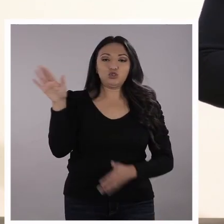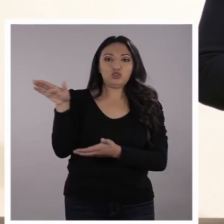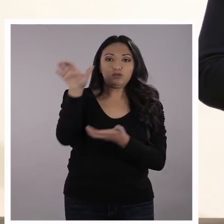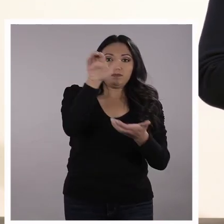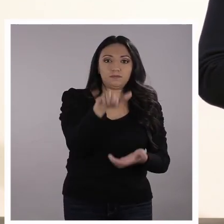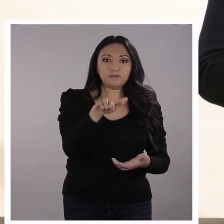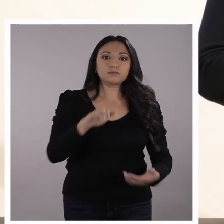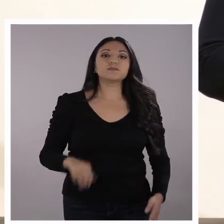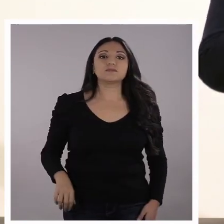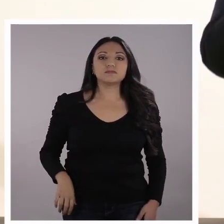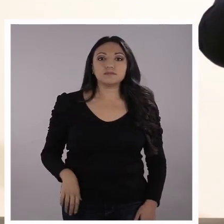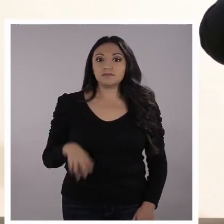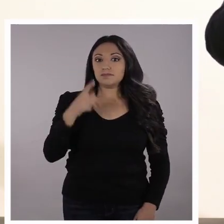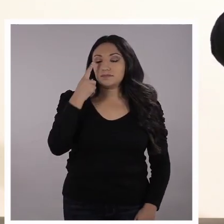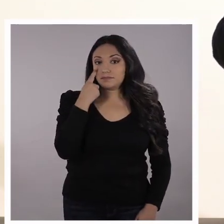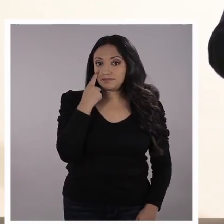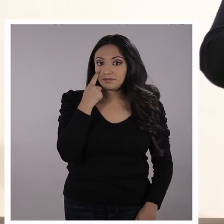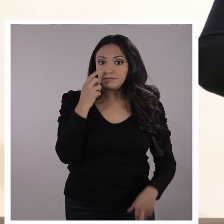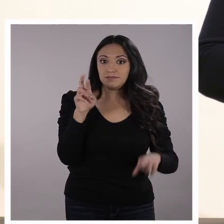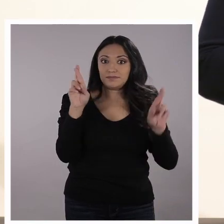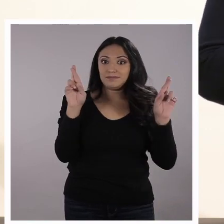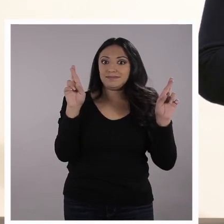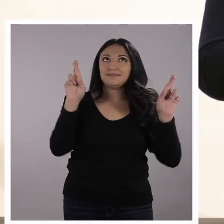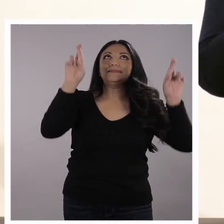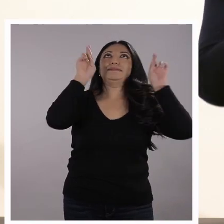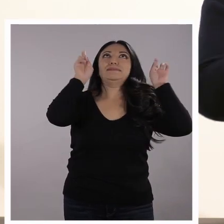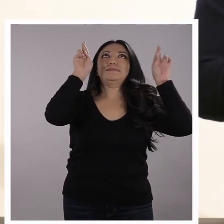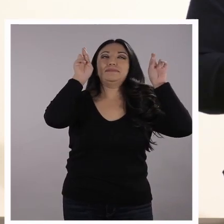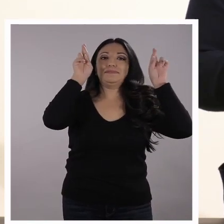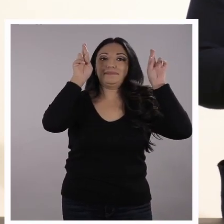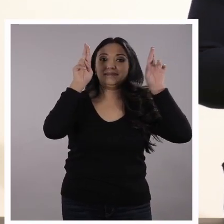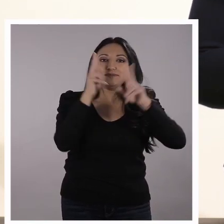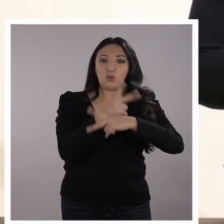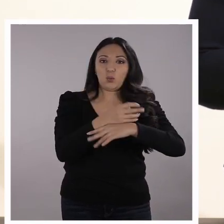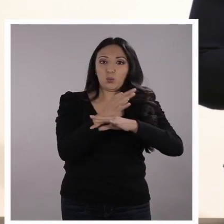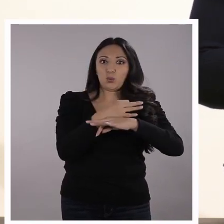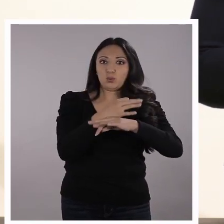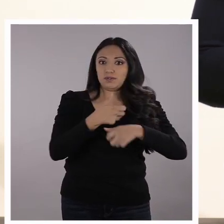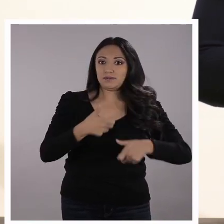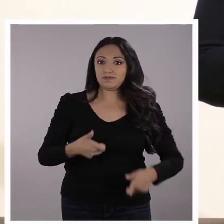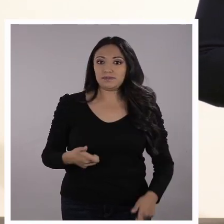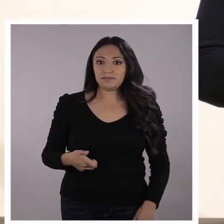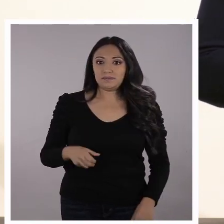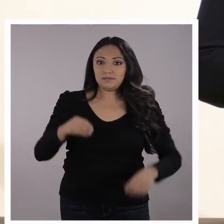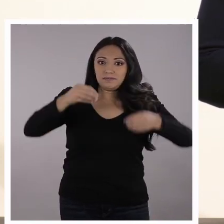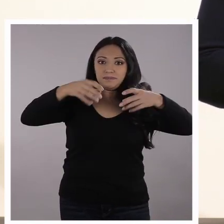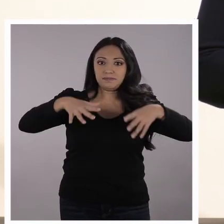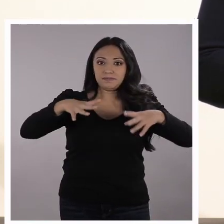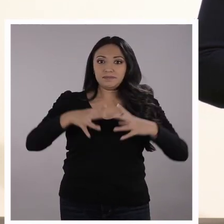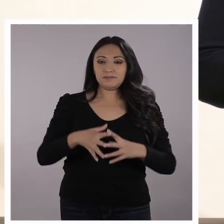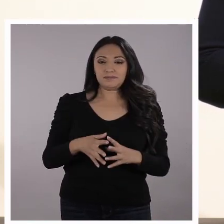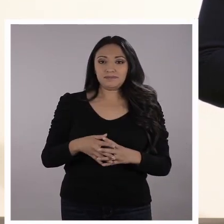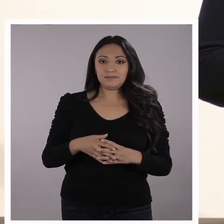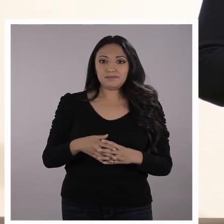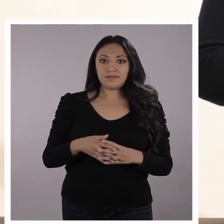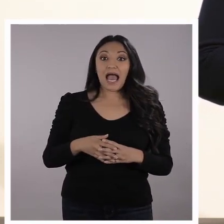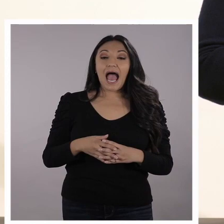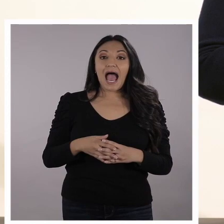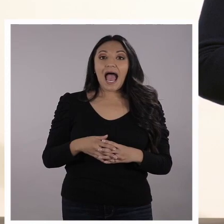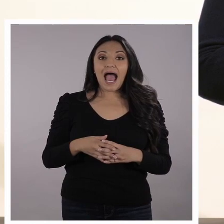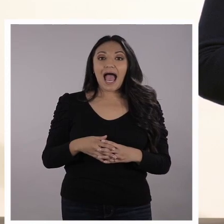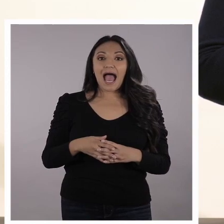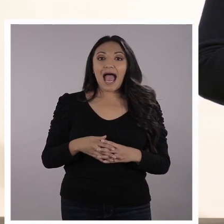bien, 500 gramos de fréjol. Vamos a ver, vamos si a cruzar los dedos. Crucen para los dedos, que chicos y chicas. Sí funcione. Tan, tan, tan, tan, tan, tan, tan, tan, tan,